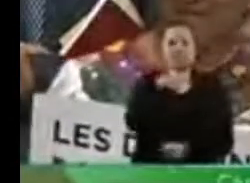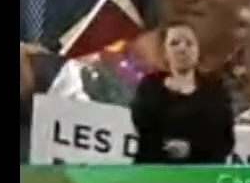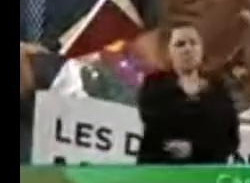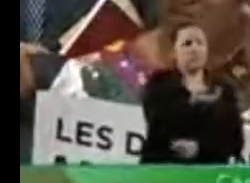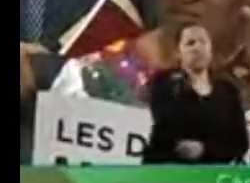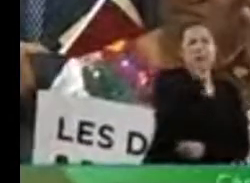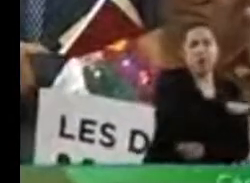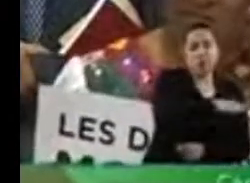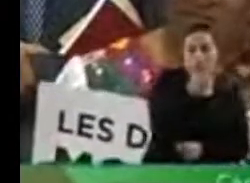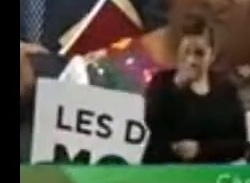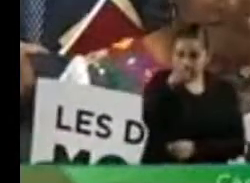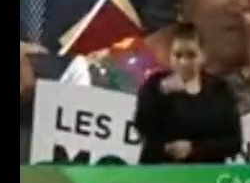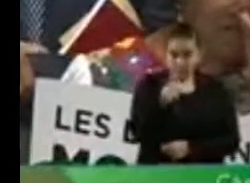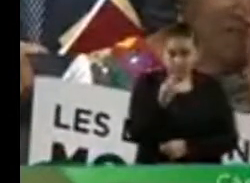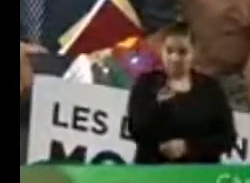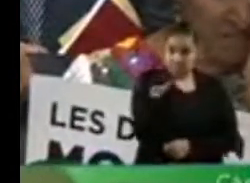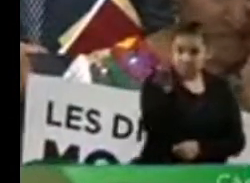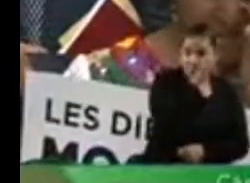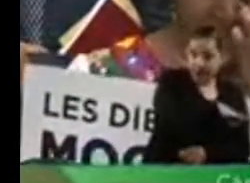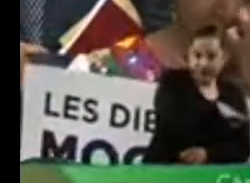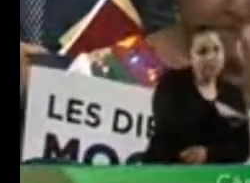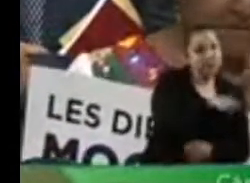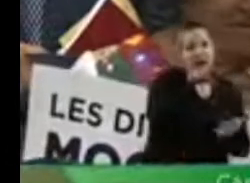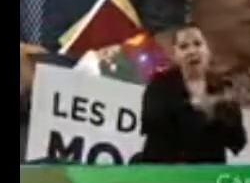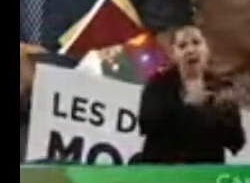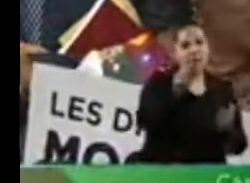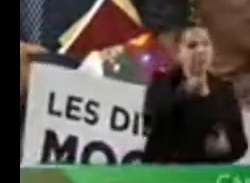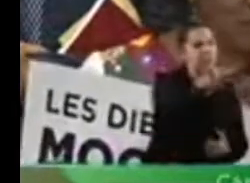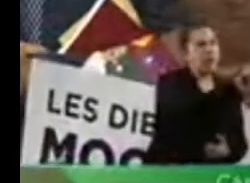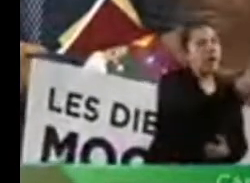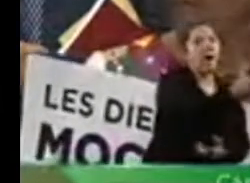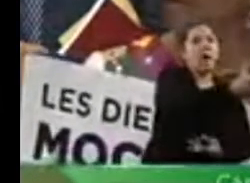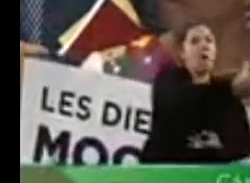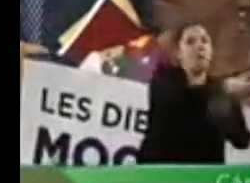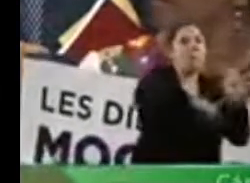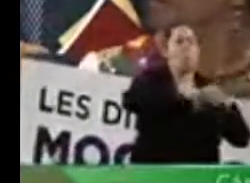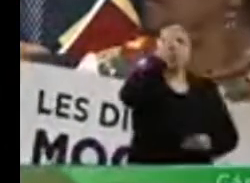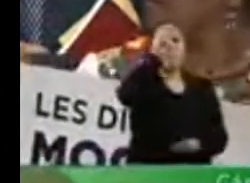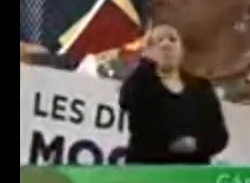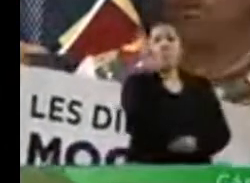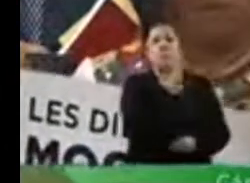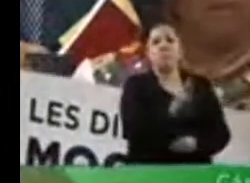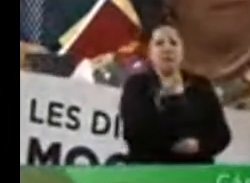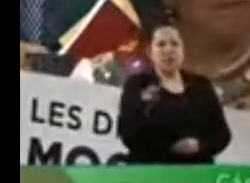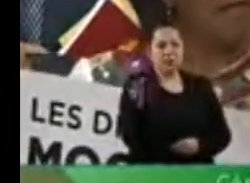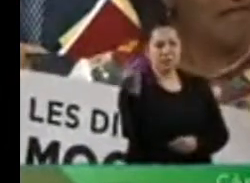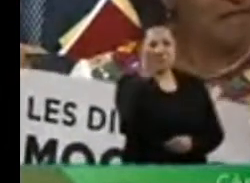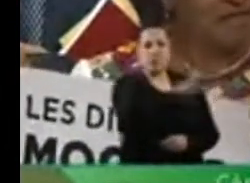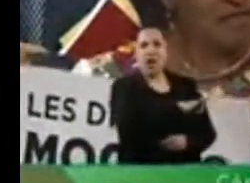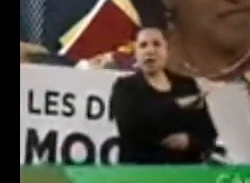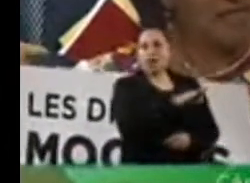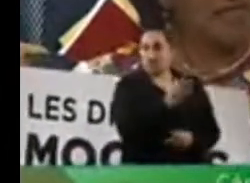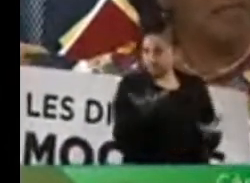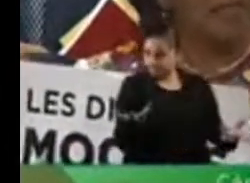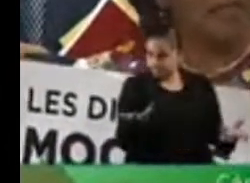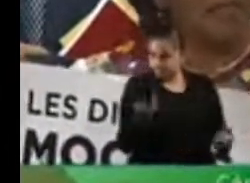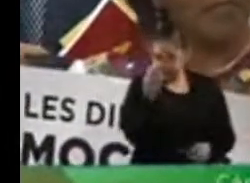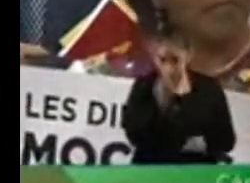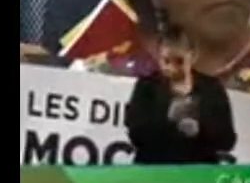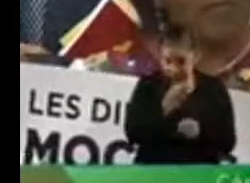100 veces. Roma paga, pero desprecia a los traidores. Y es un tristísimo papel el que